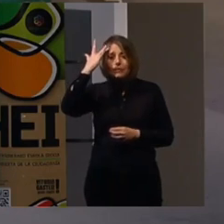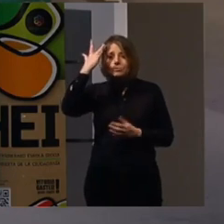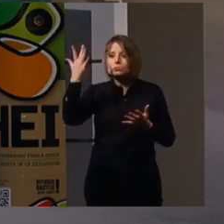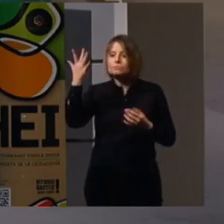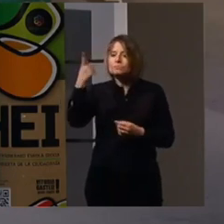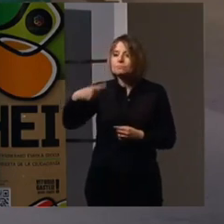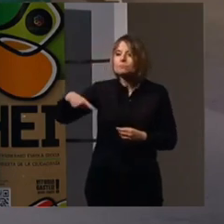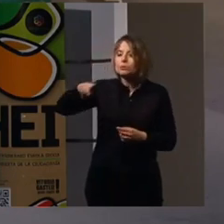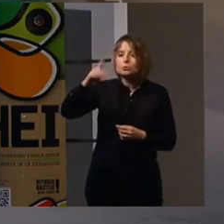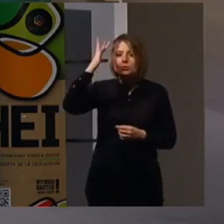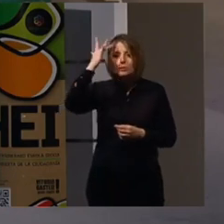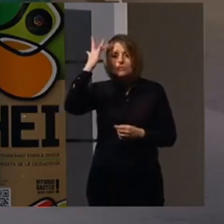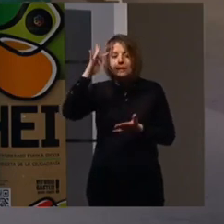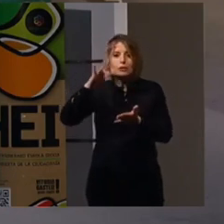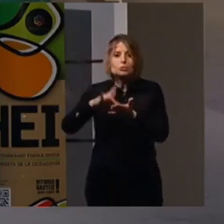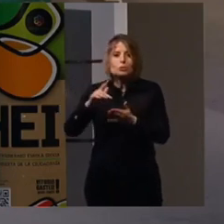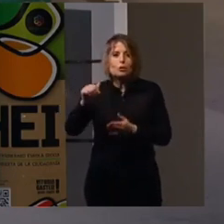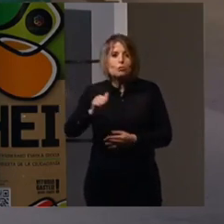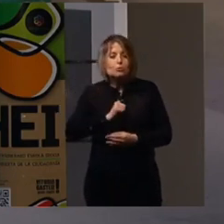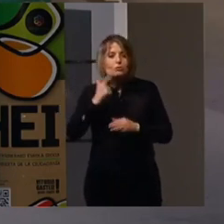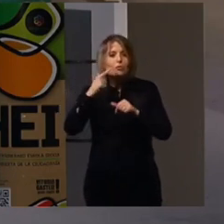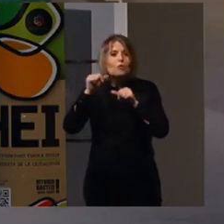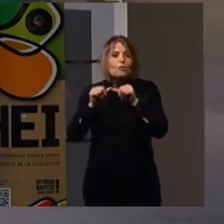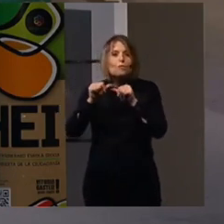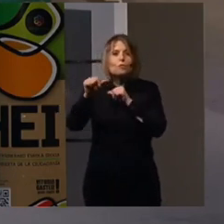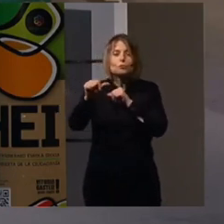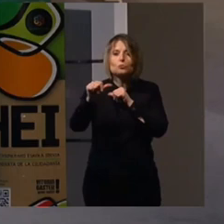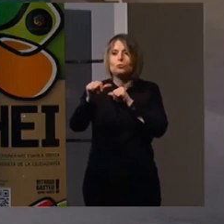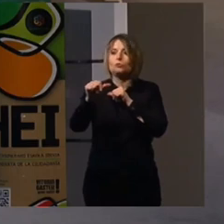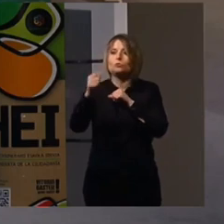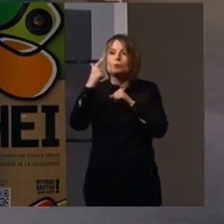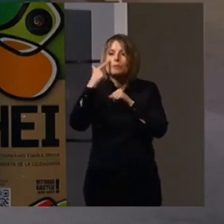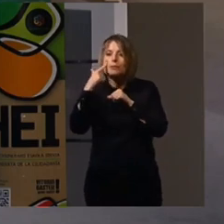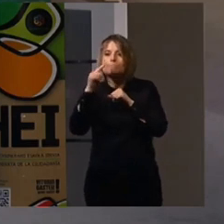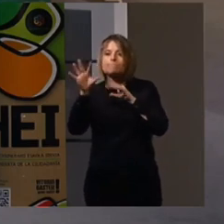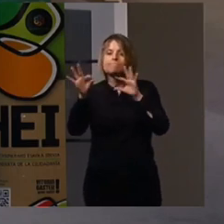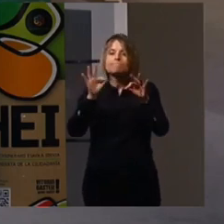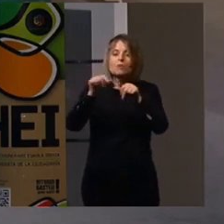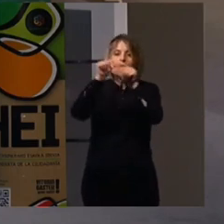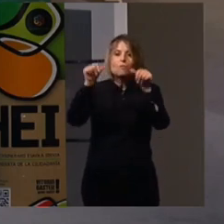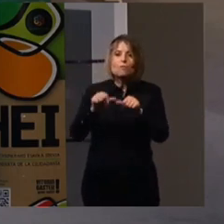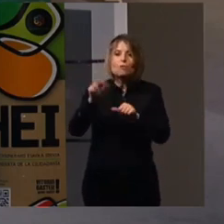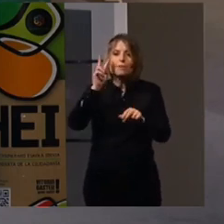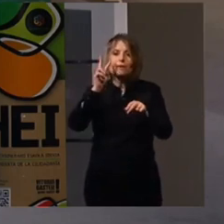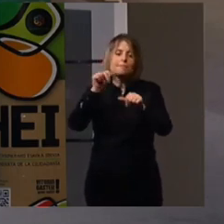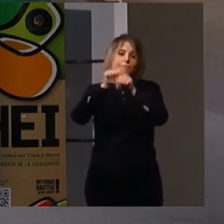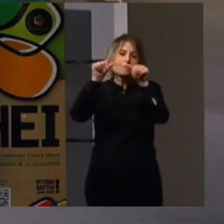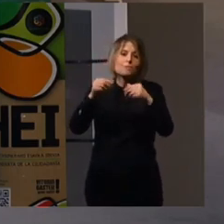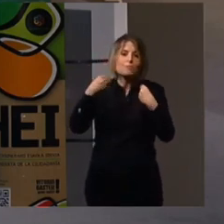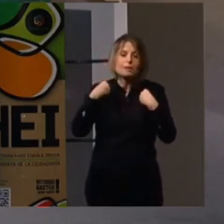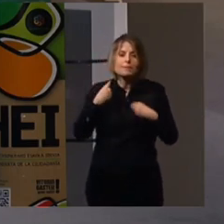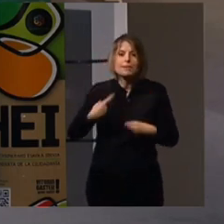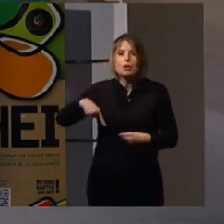bat izateko aukeran. Bertan etorkizun atseginago eta bizigarriago